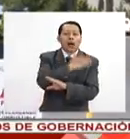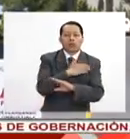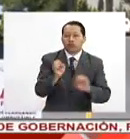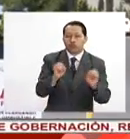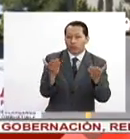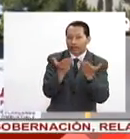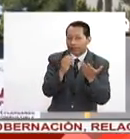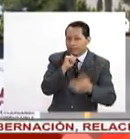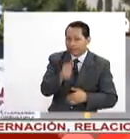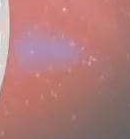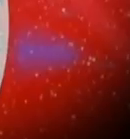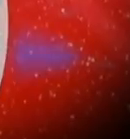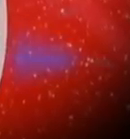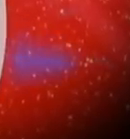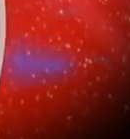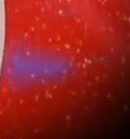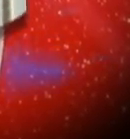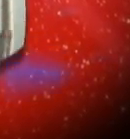anteriormente.